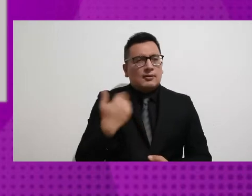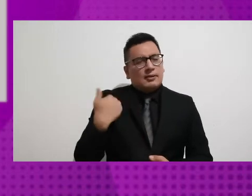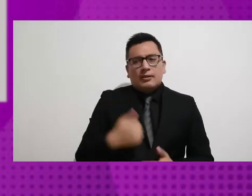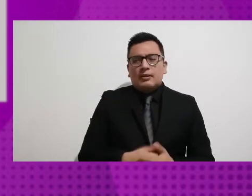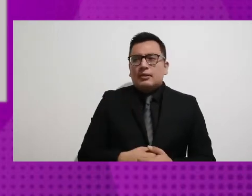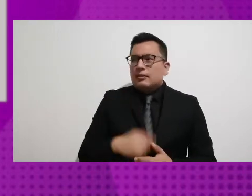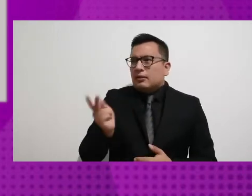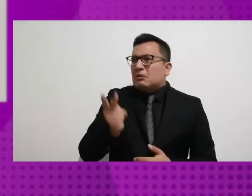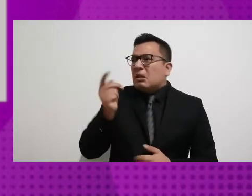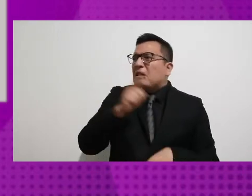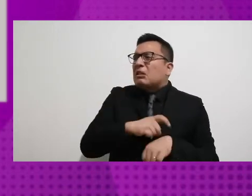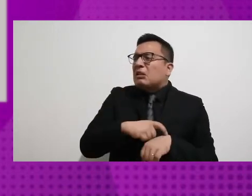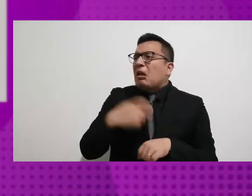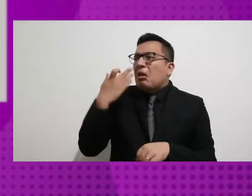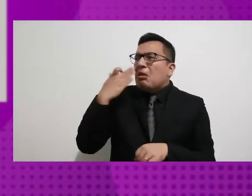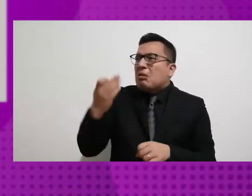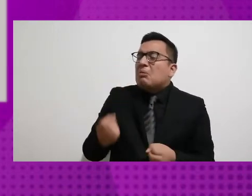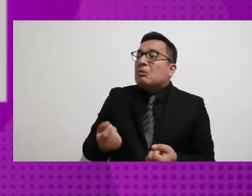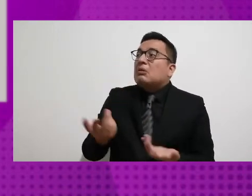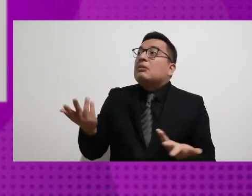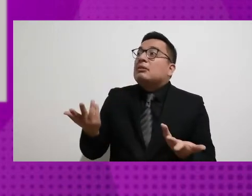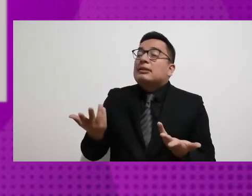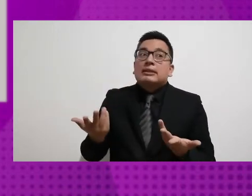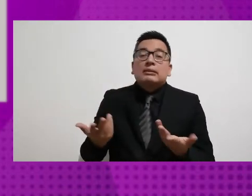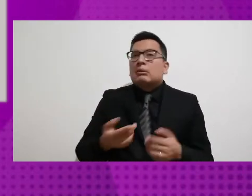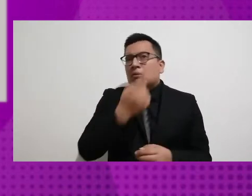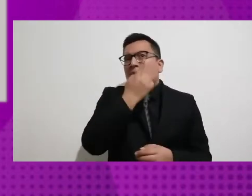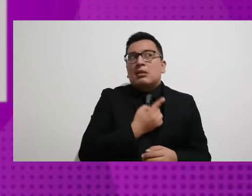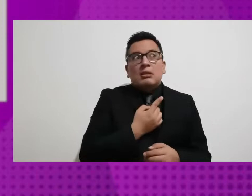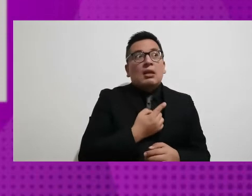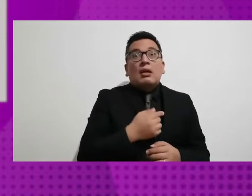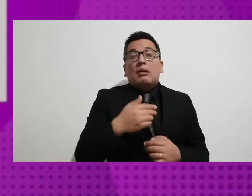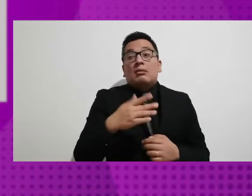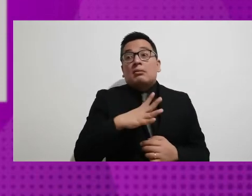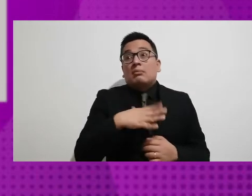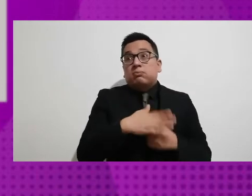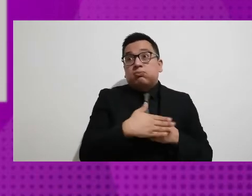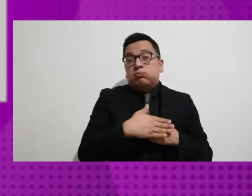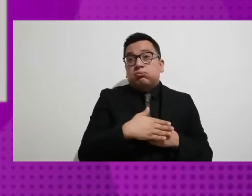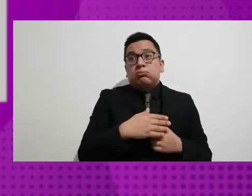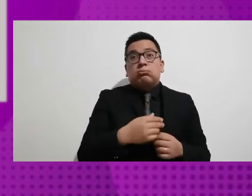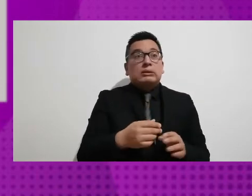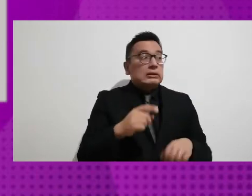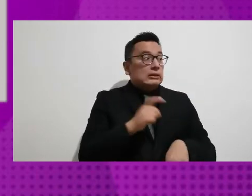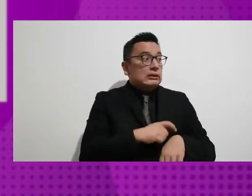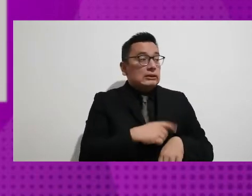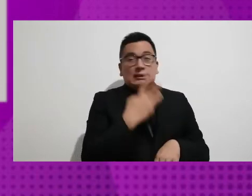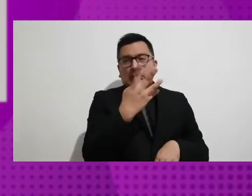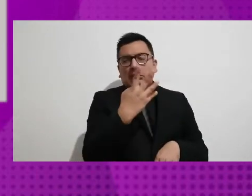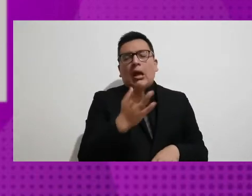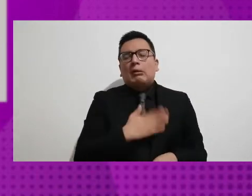ello, pregunté yo que hasta qué hora tenemos aquí, me dicen que el siguiente evento es a las 4 de la tarde, entonces, pues, con toda